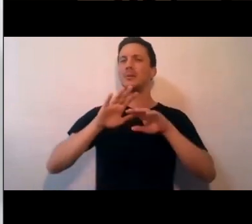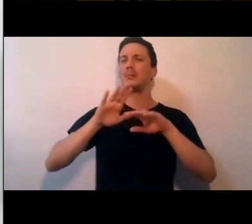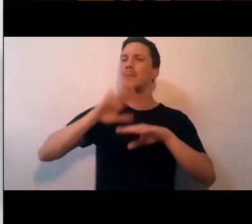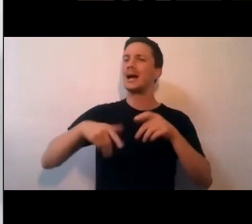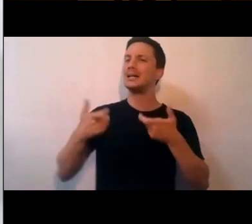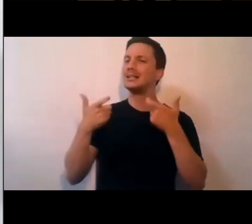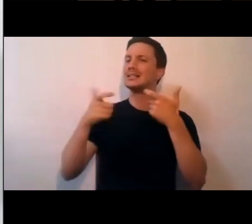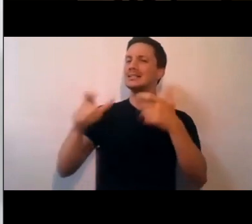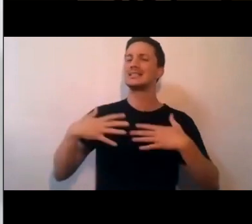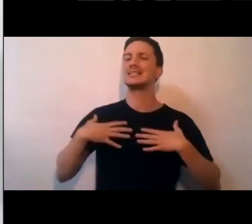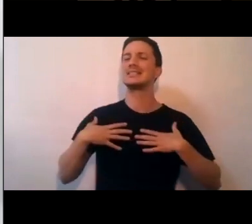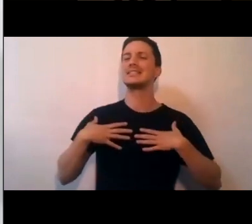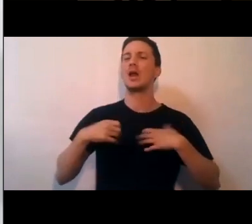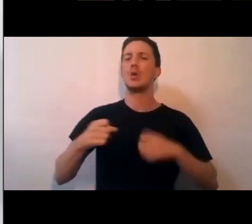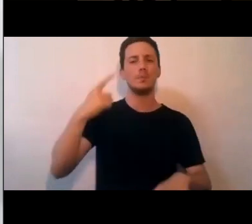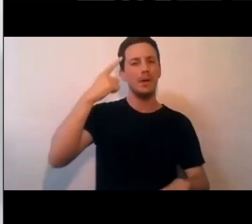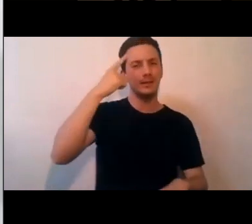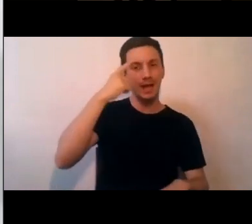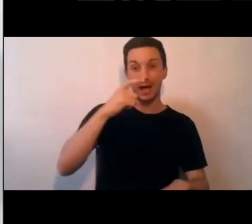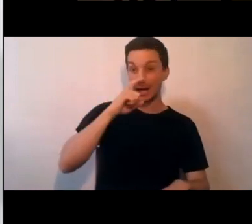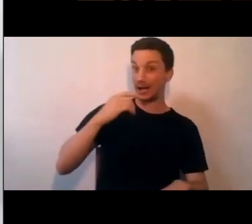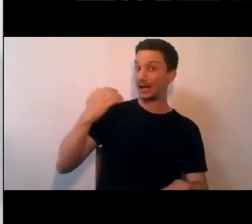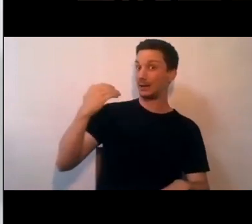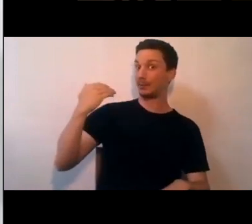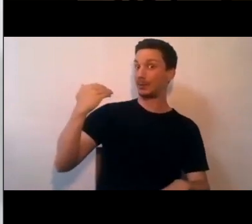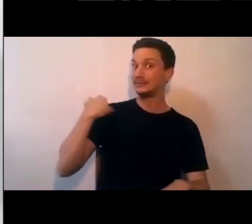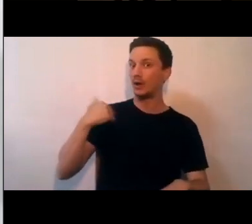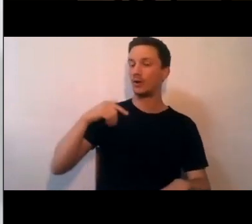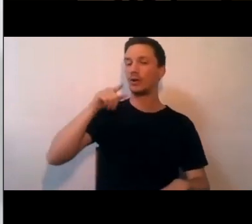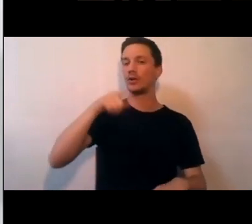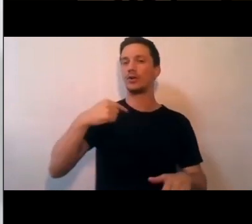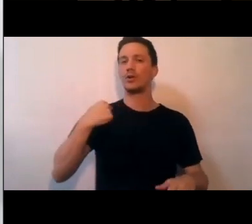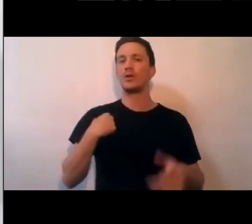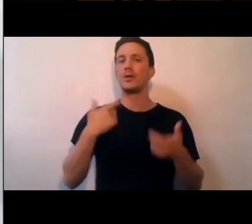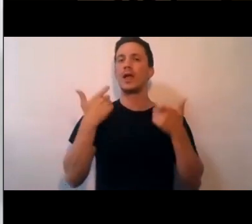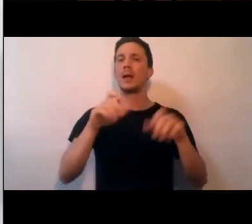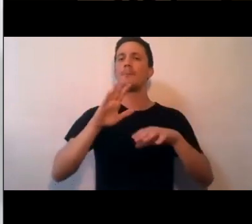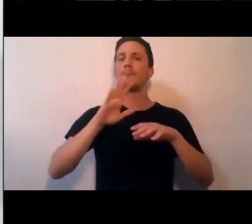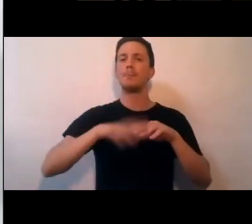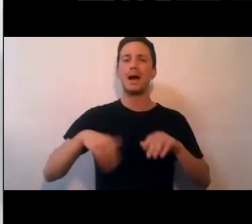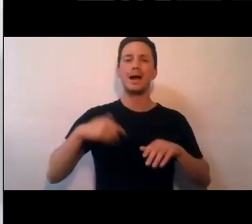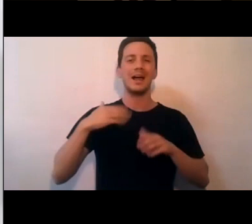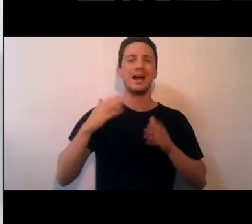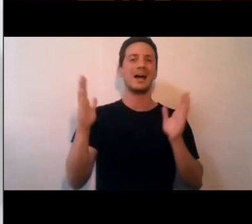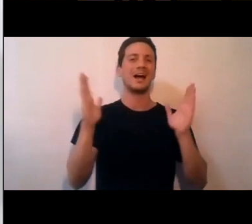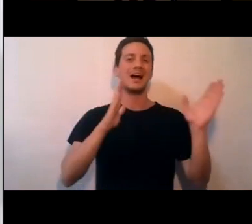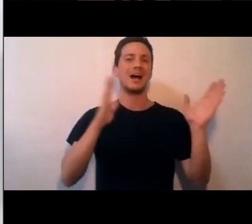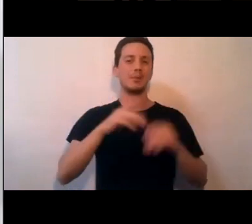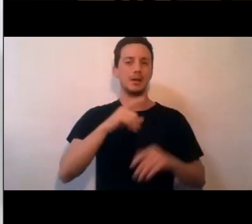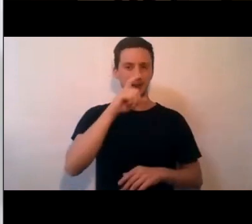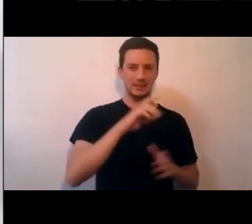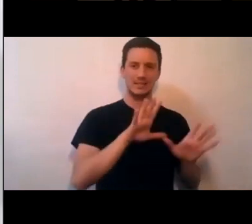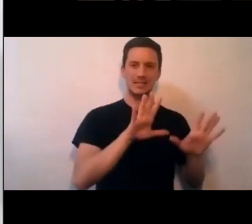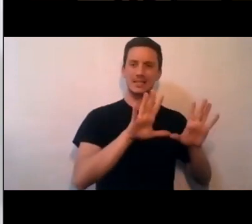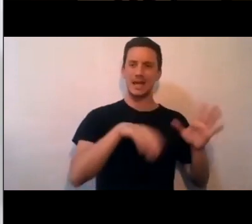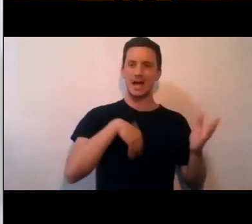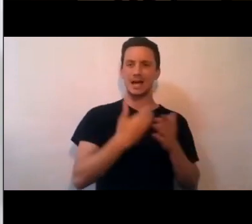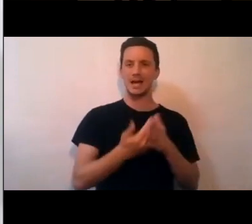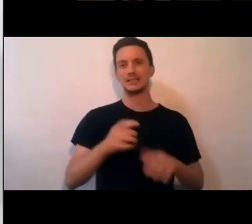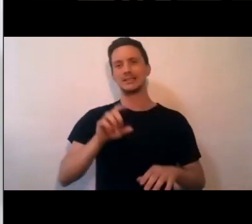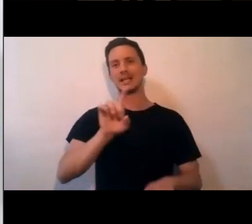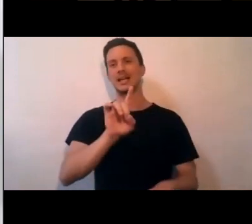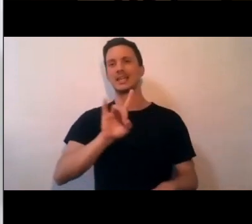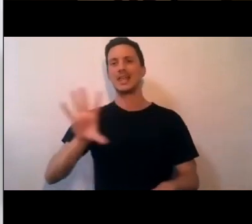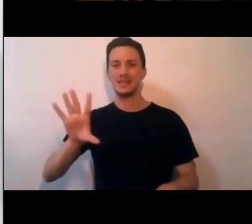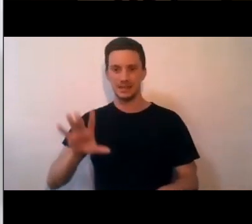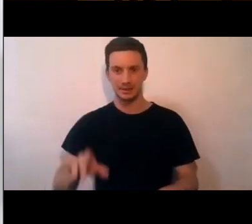adolescentes. Todos los informes que publicamos, y llevamos por el número 12, en breves, en los próximos meses saldrá el número 13,